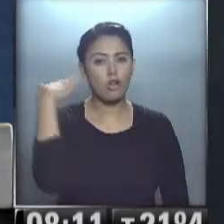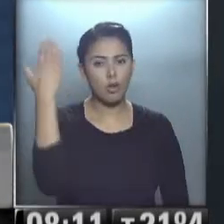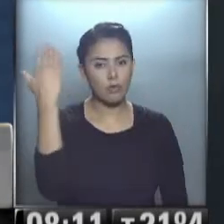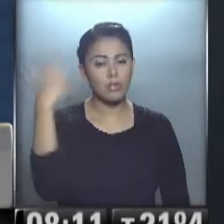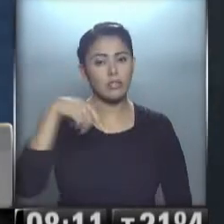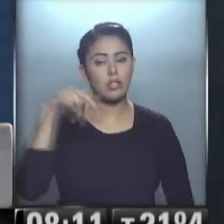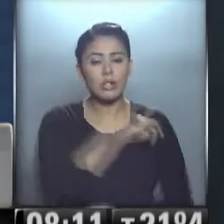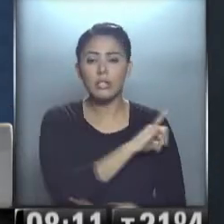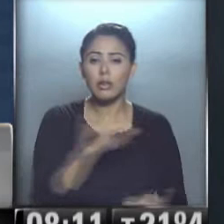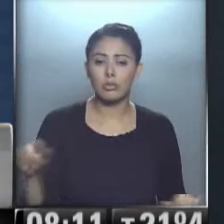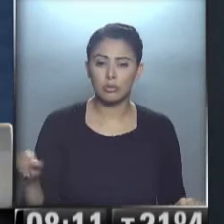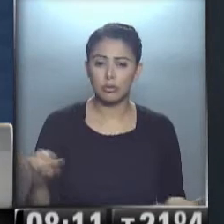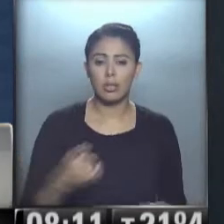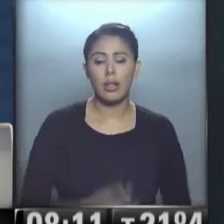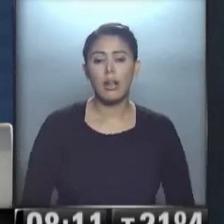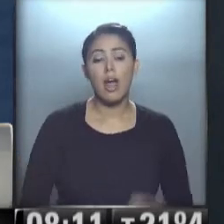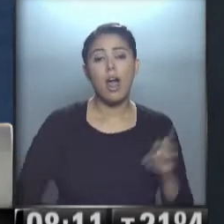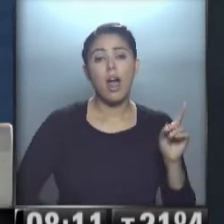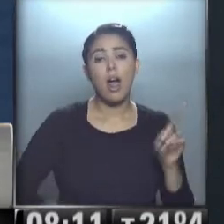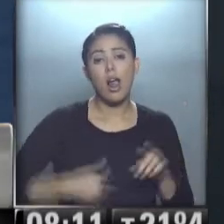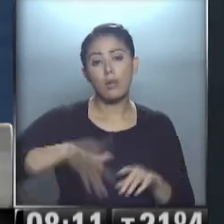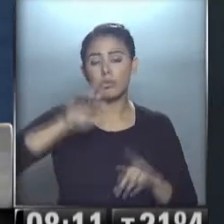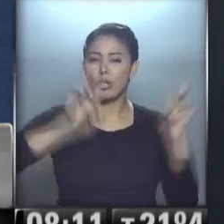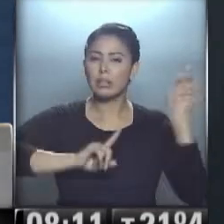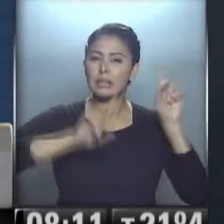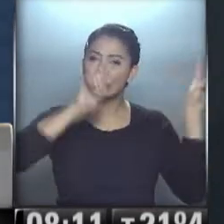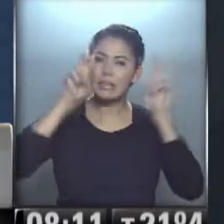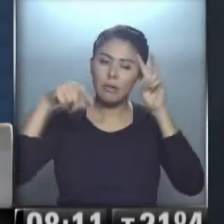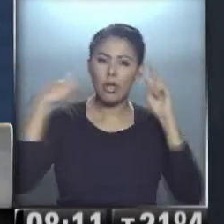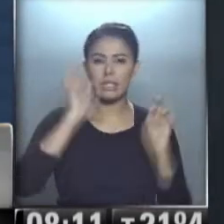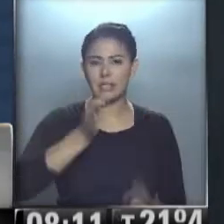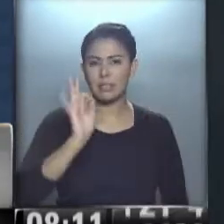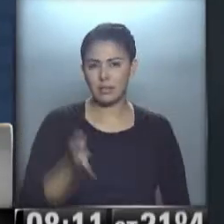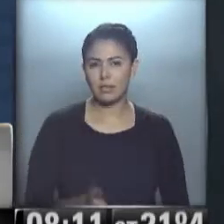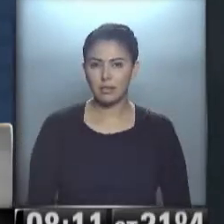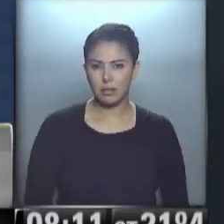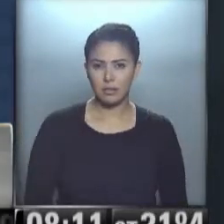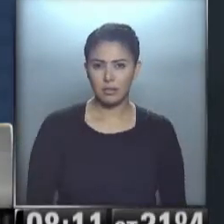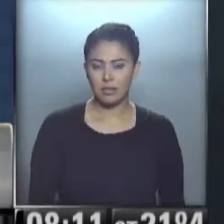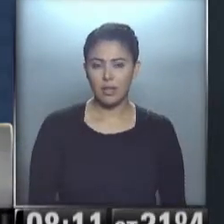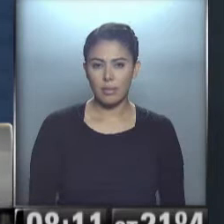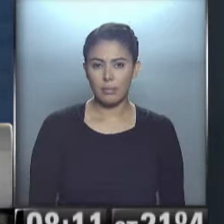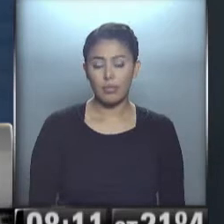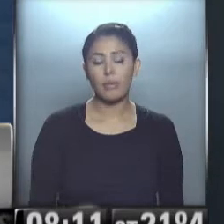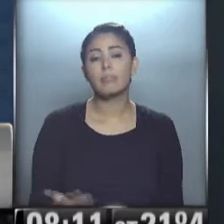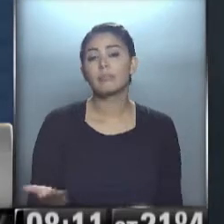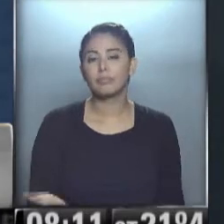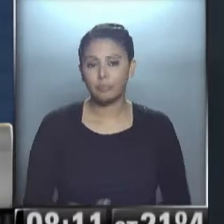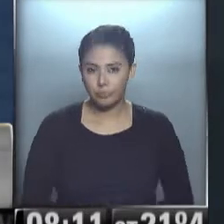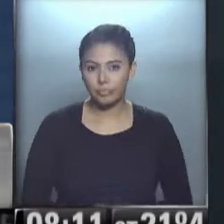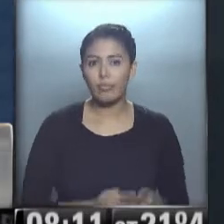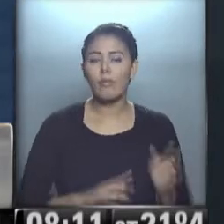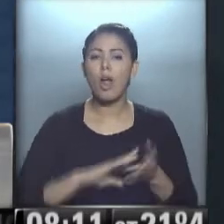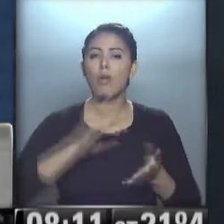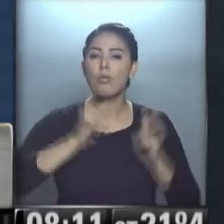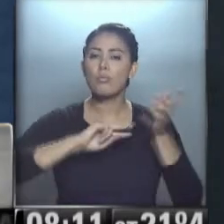abordar muchos de los temas que hoy tienen trascendencia pública en virtud de determinado tipo de